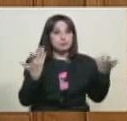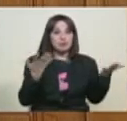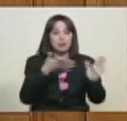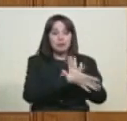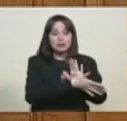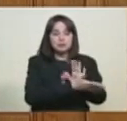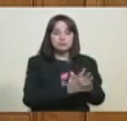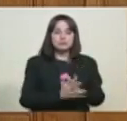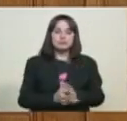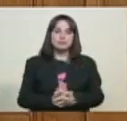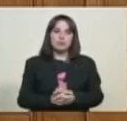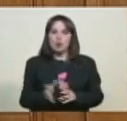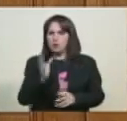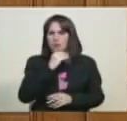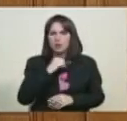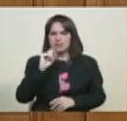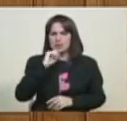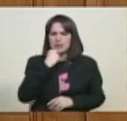No es un secreto